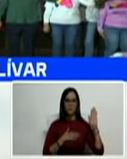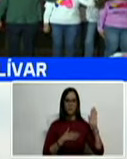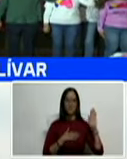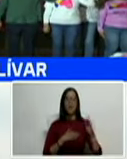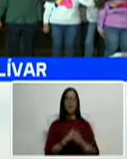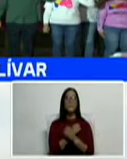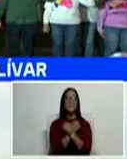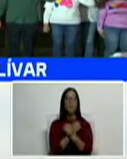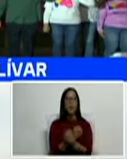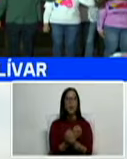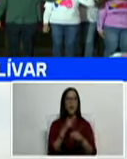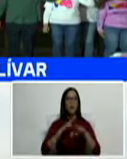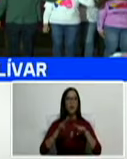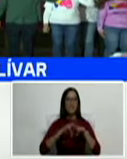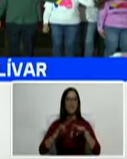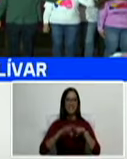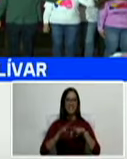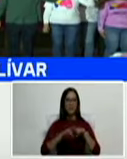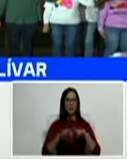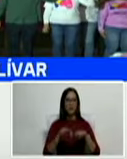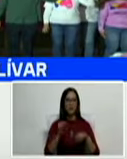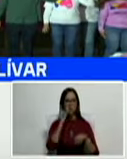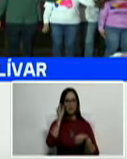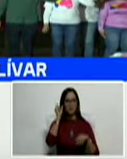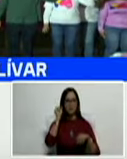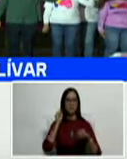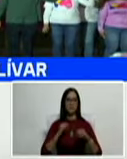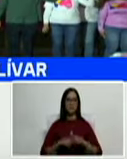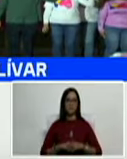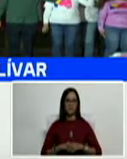por amor a los niños y niñas,